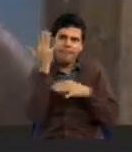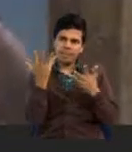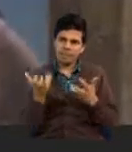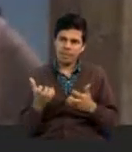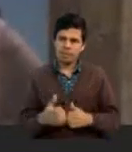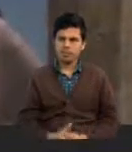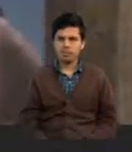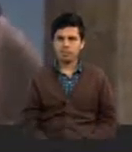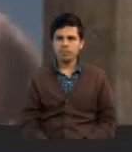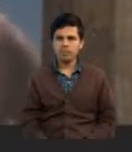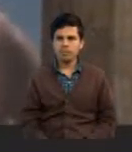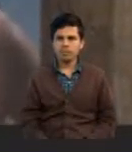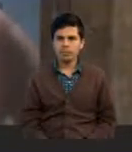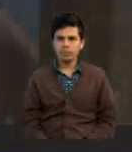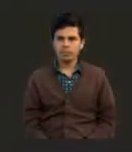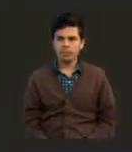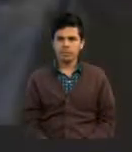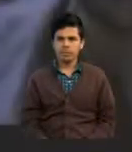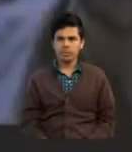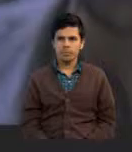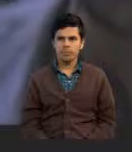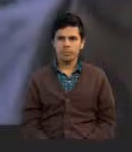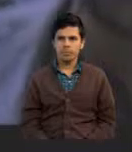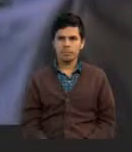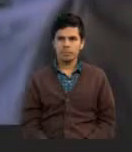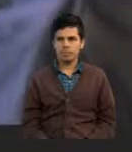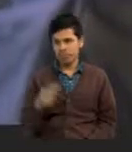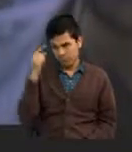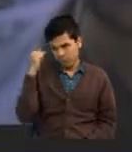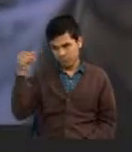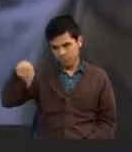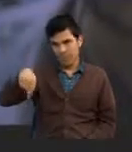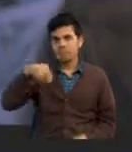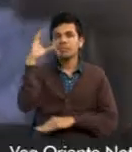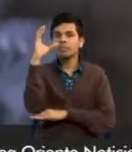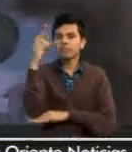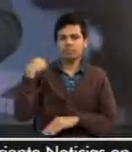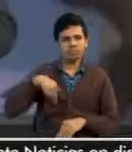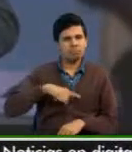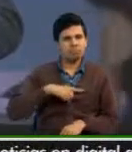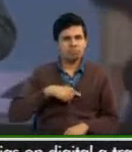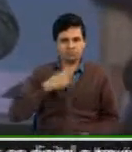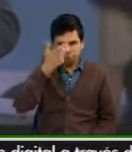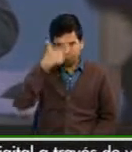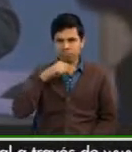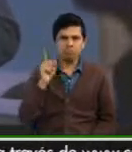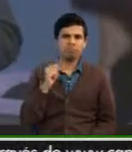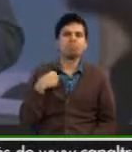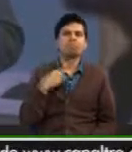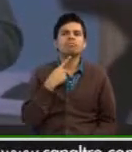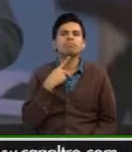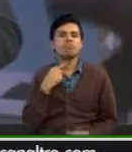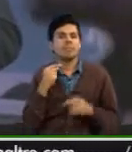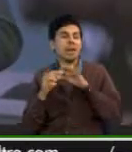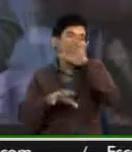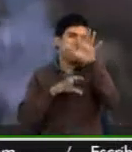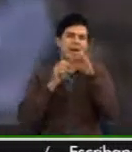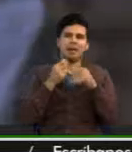en un país donde se tiene que negociar la paz. Usted más que nadie sabe que este es un país que nosotros no somos serios. A nosotros nos gusta el guaguaguá,